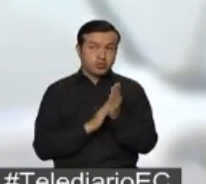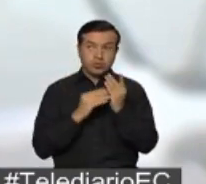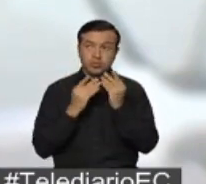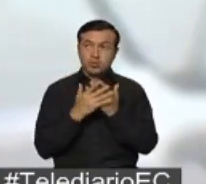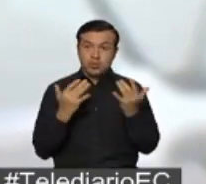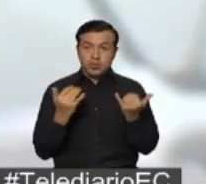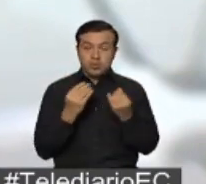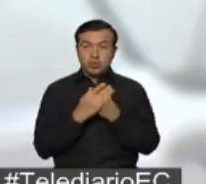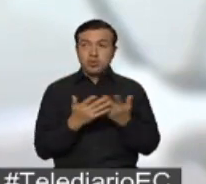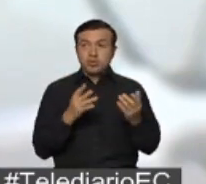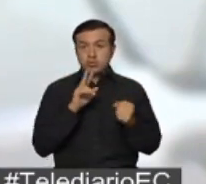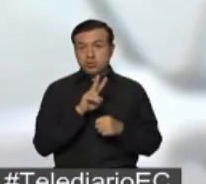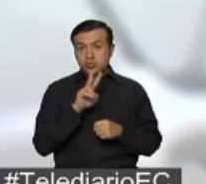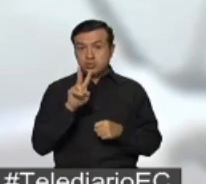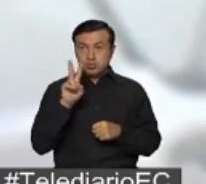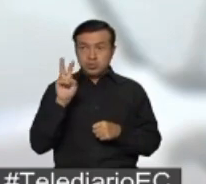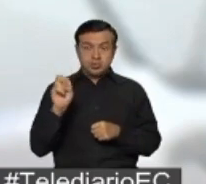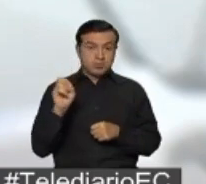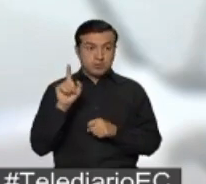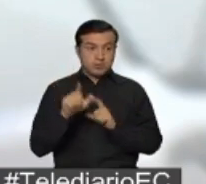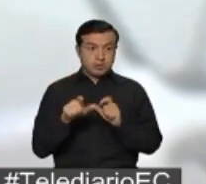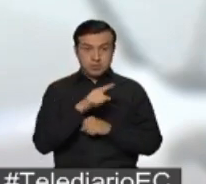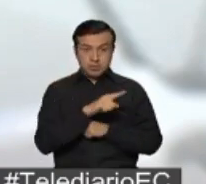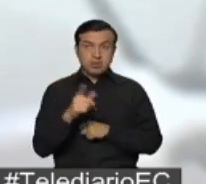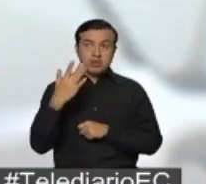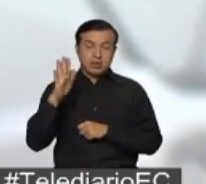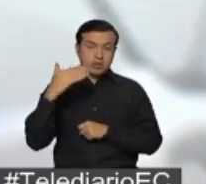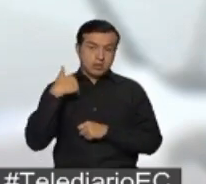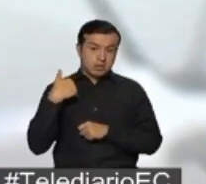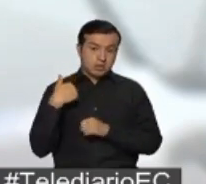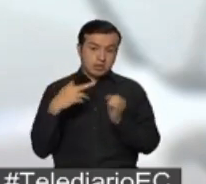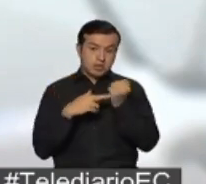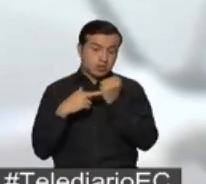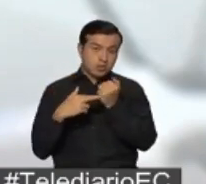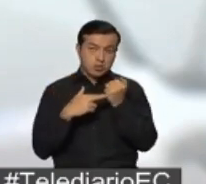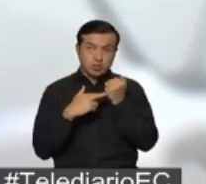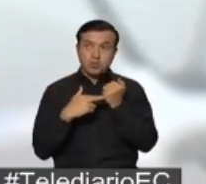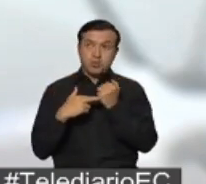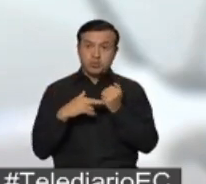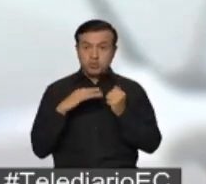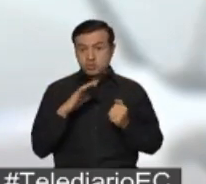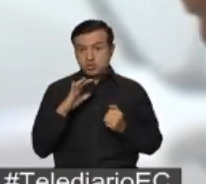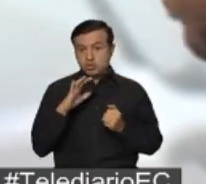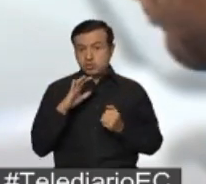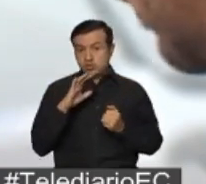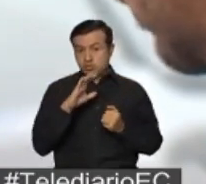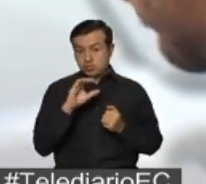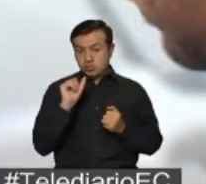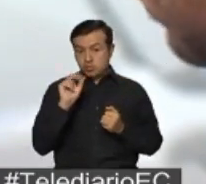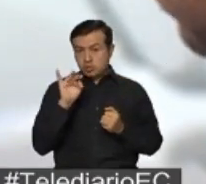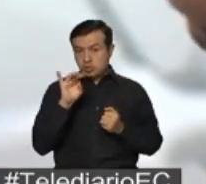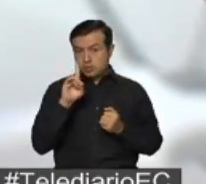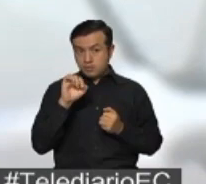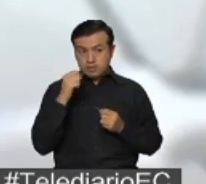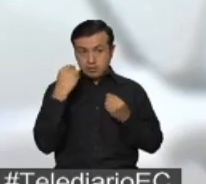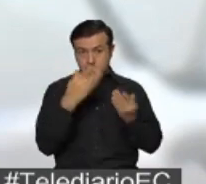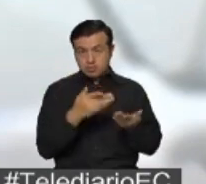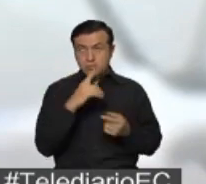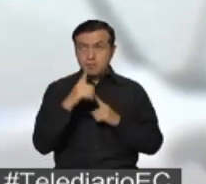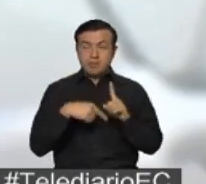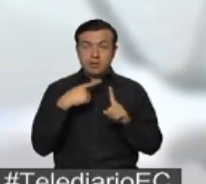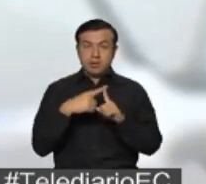este momento 220 cooperativas cuentan con recursos de la corporación ajá y además existen otras